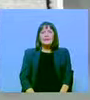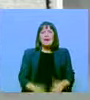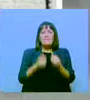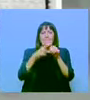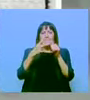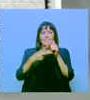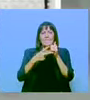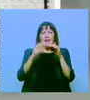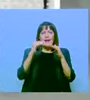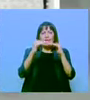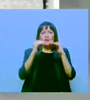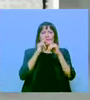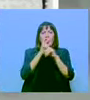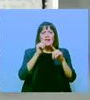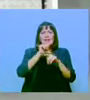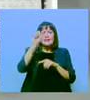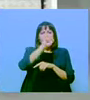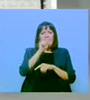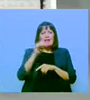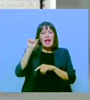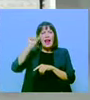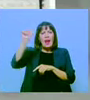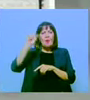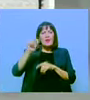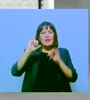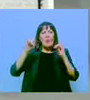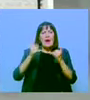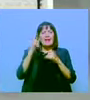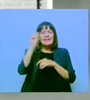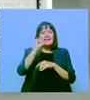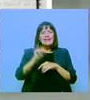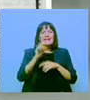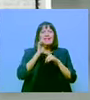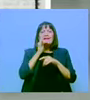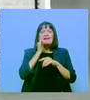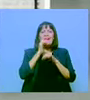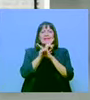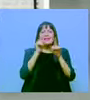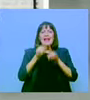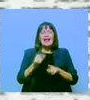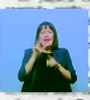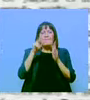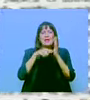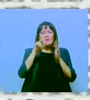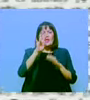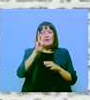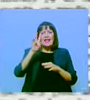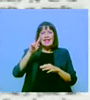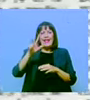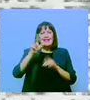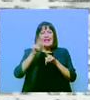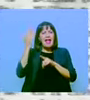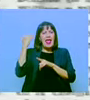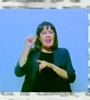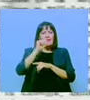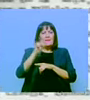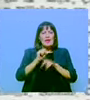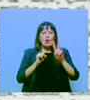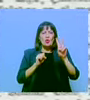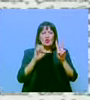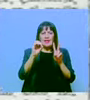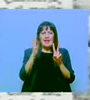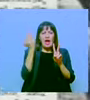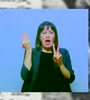Por primera división, Saprissa y Alajuelense se miden en San Juan de Tibás desde abril de 1973. Esa vez ganó Saprissa